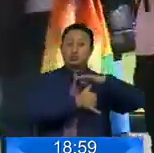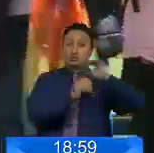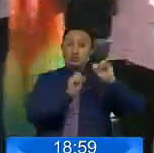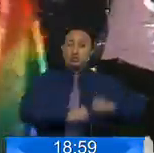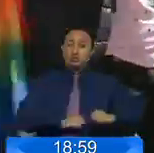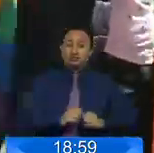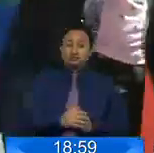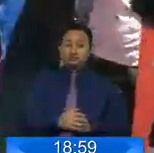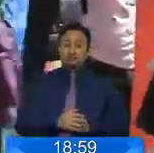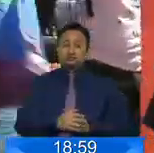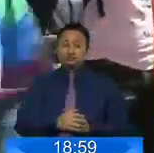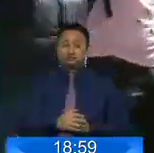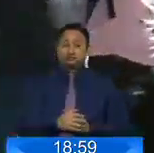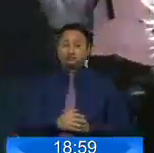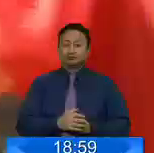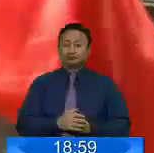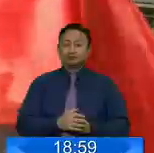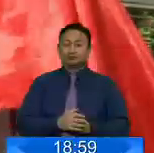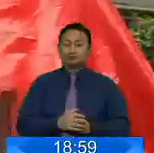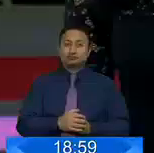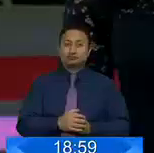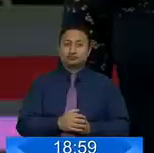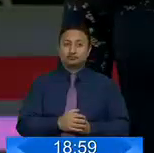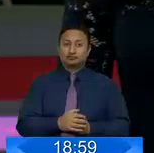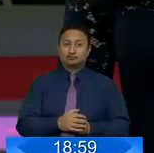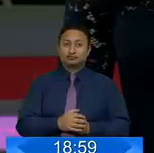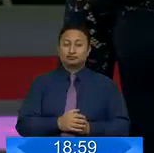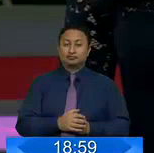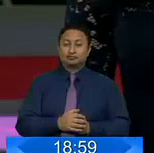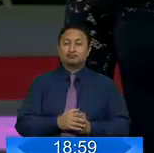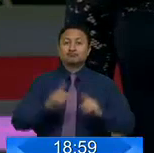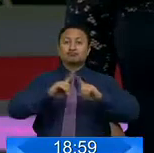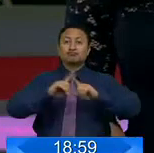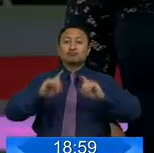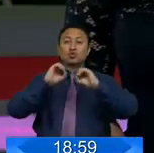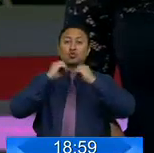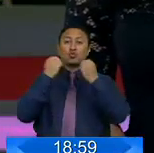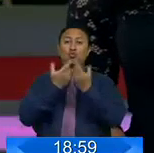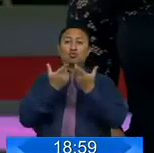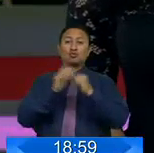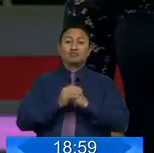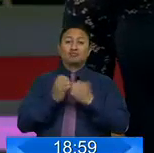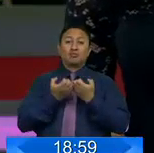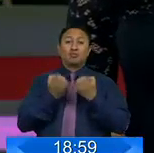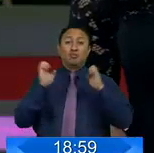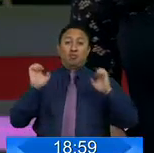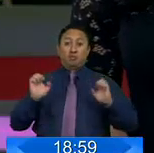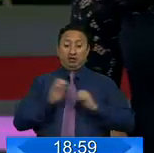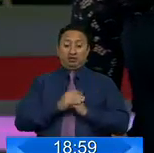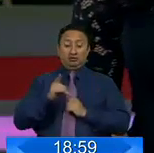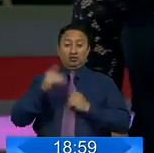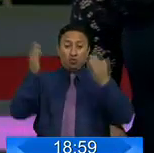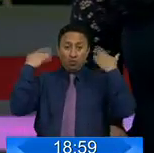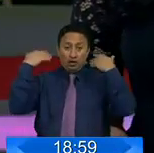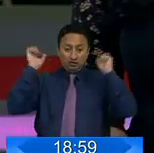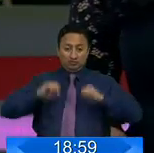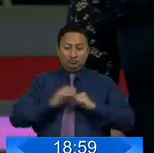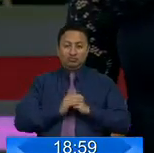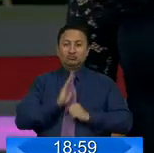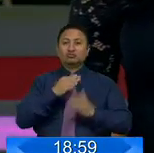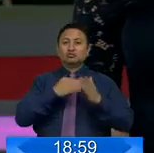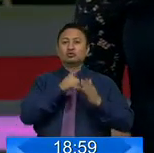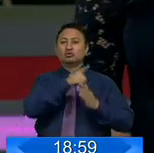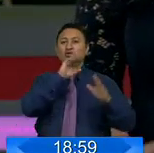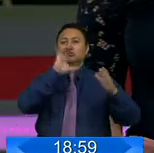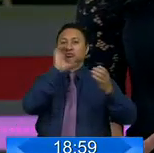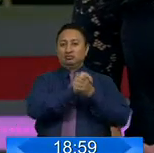Informó Priscila Cadena. Varios colectivos evangélicos se manifestaron en la ciudad de Guayaquil en contra del matrimonio